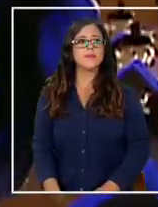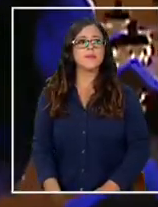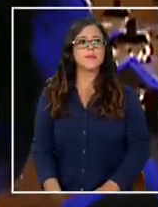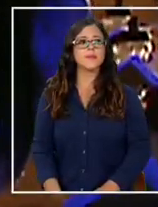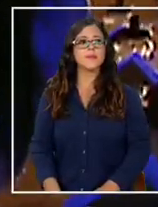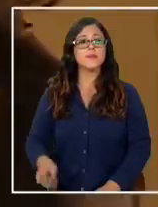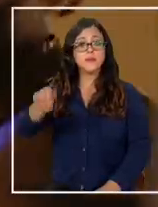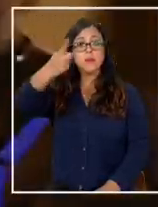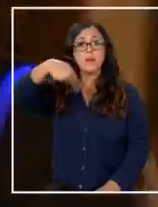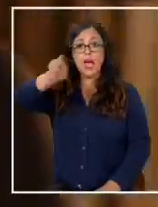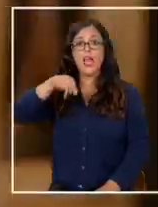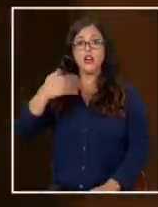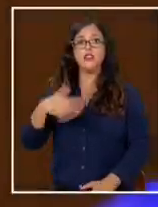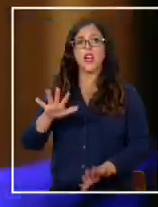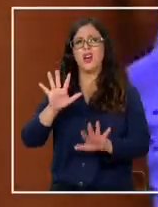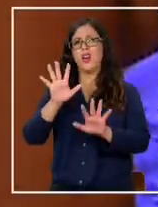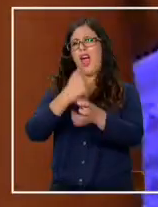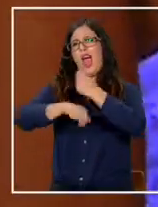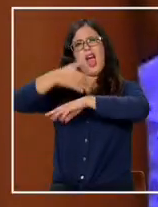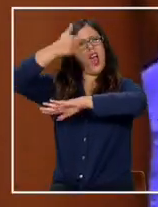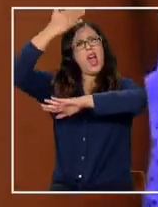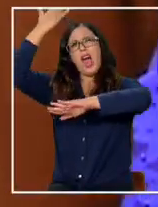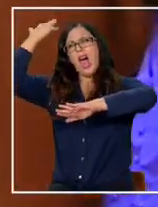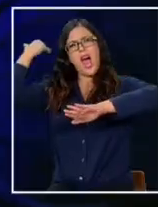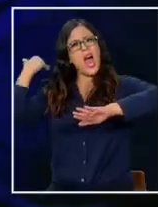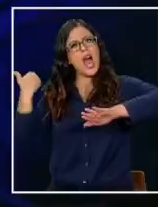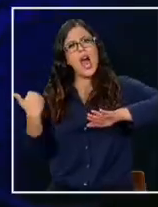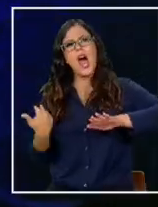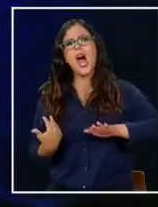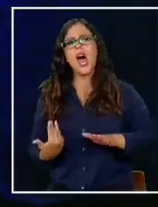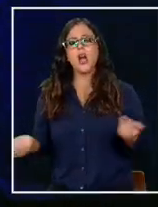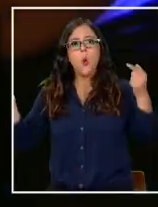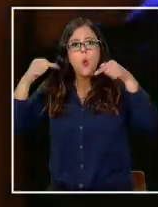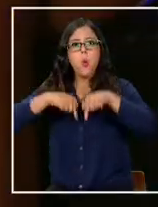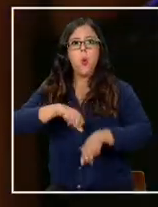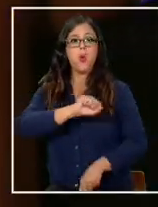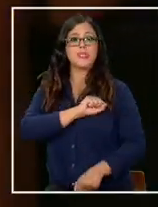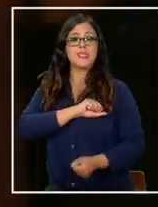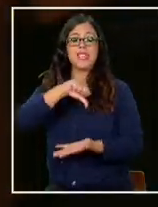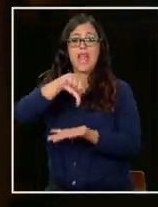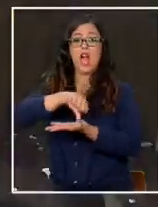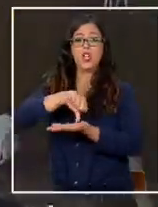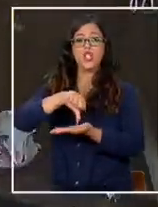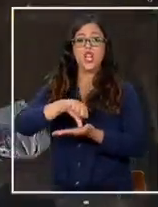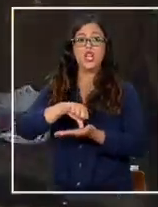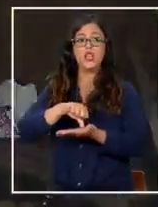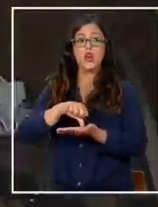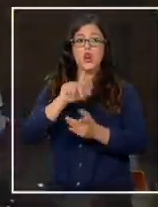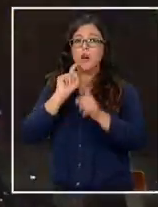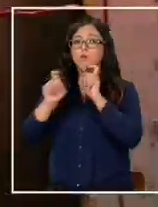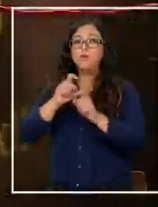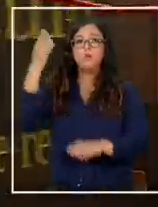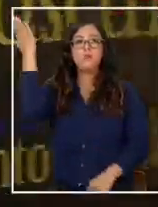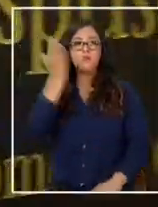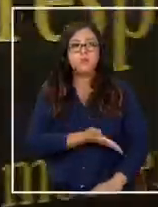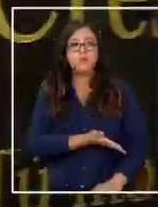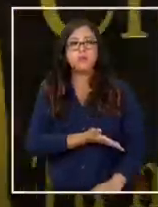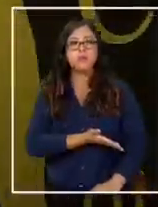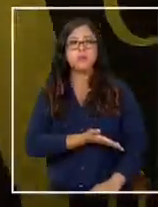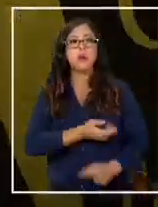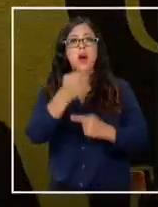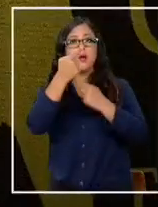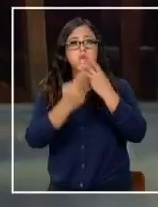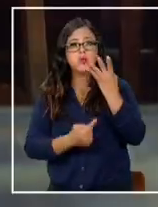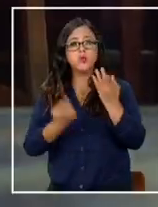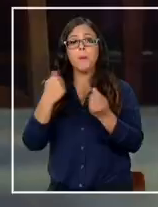Han estado presentes desde hace décadas cuando irrumpieron con fuerza en el centro de Santiago. Cuestionados, clausurados y marginados, pero